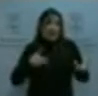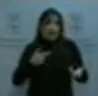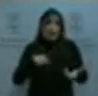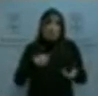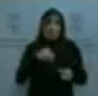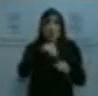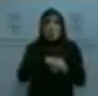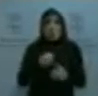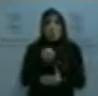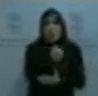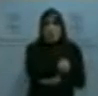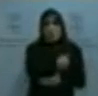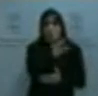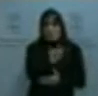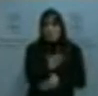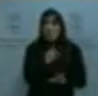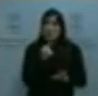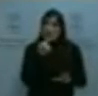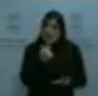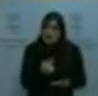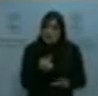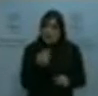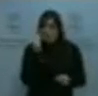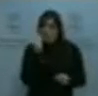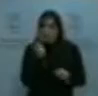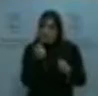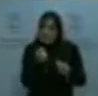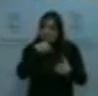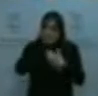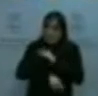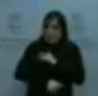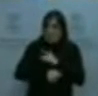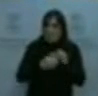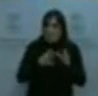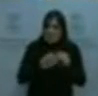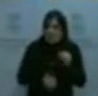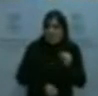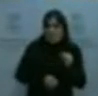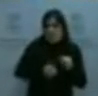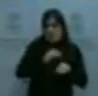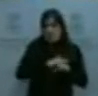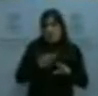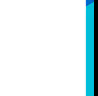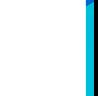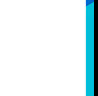quizás haya faltado ambición en el planteamiento de la misma. Gracias.